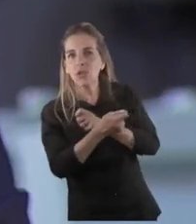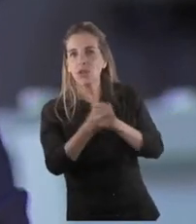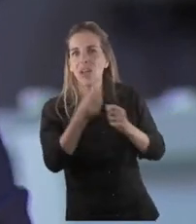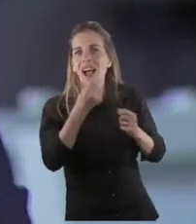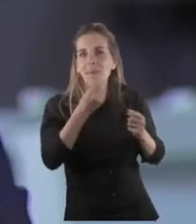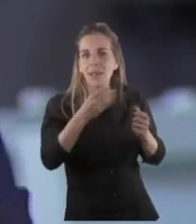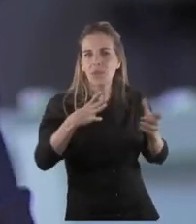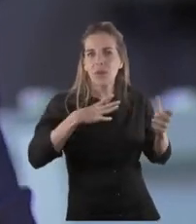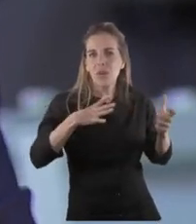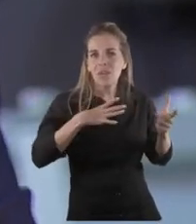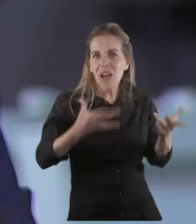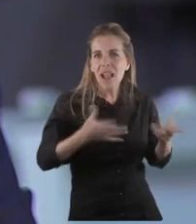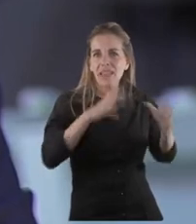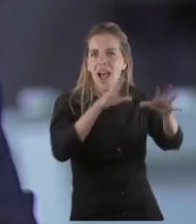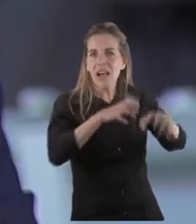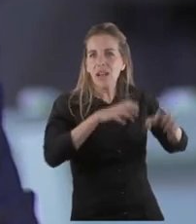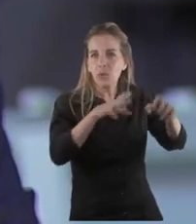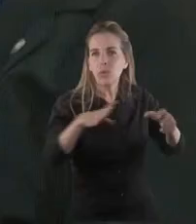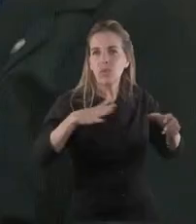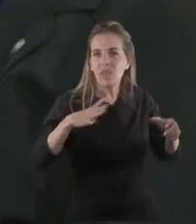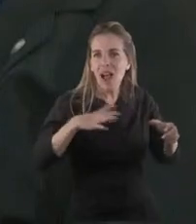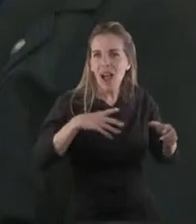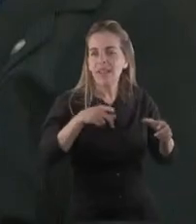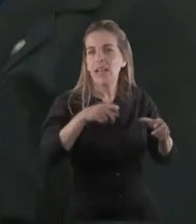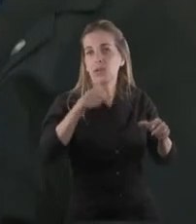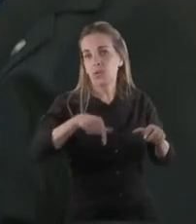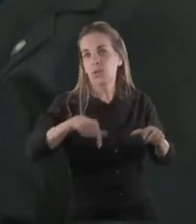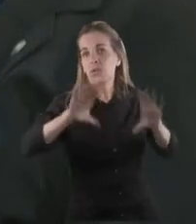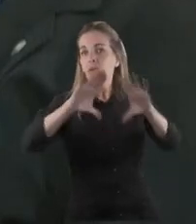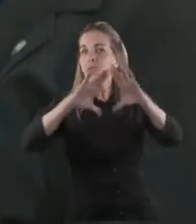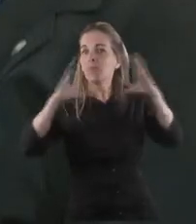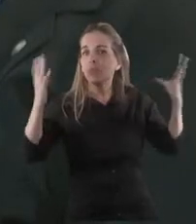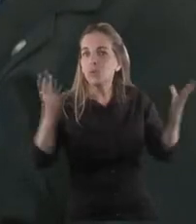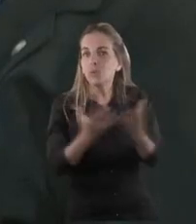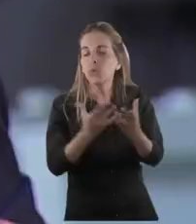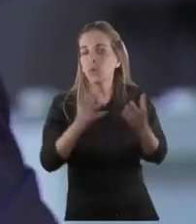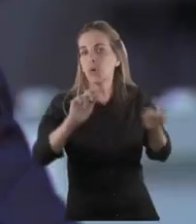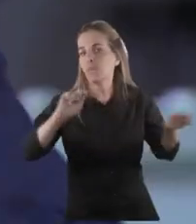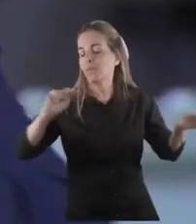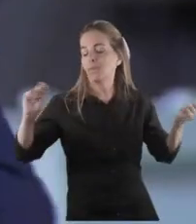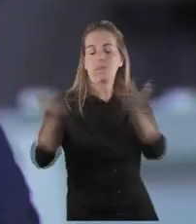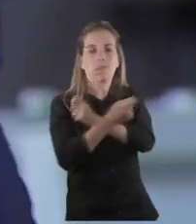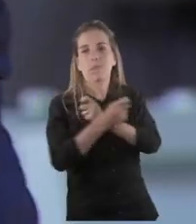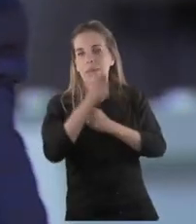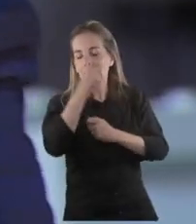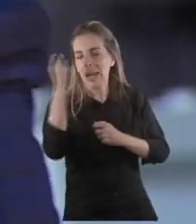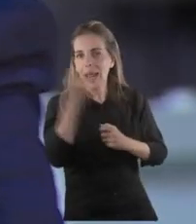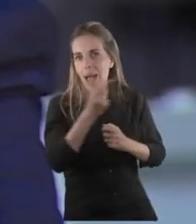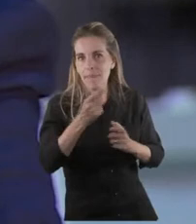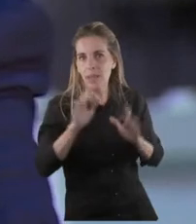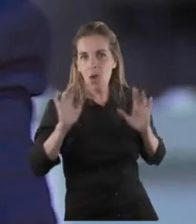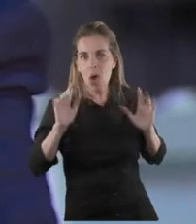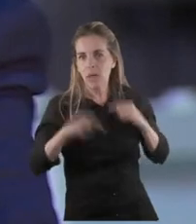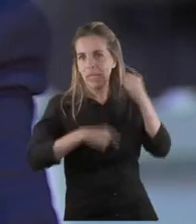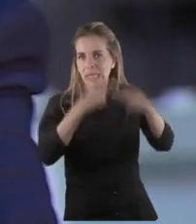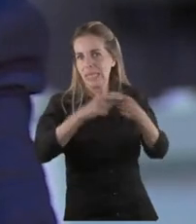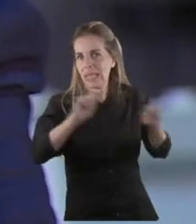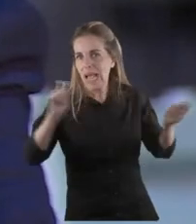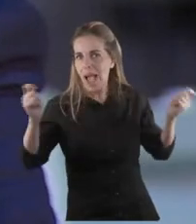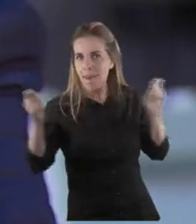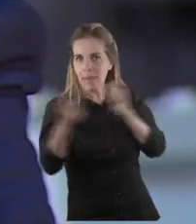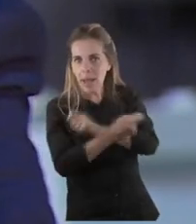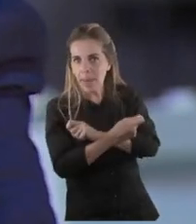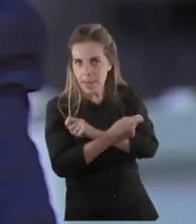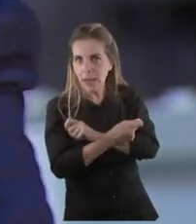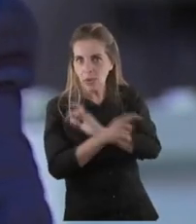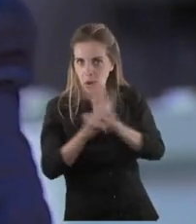Estamos viviendo en un mundo que cambia y ha cambiado de una manera vertiginosa. Y lo único